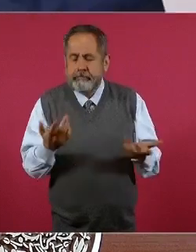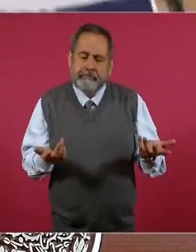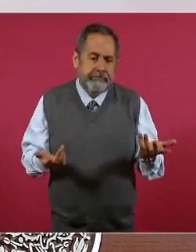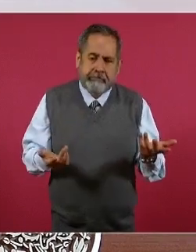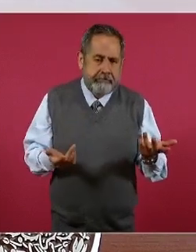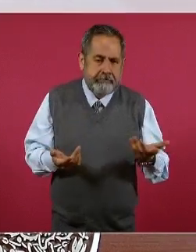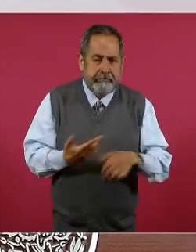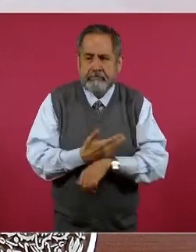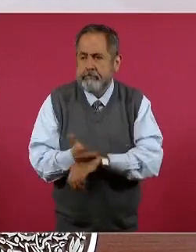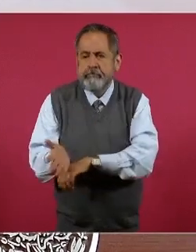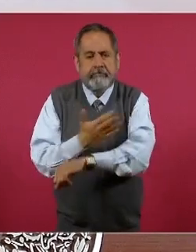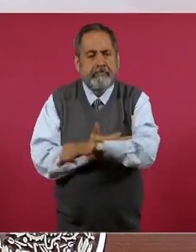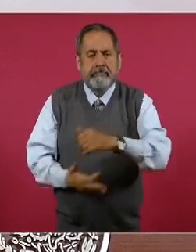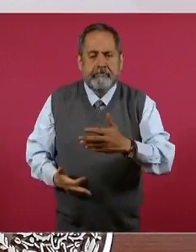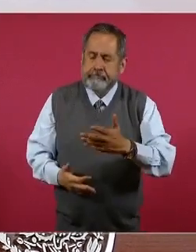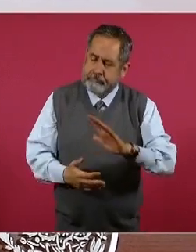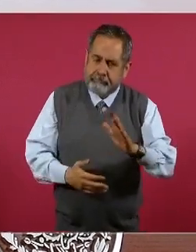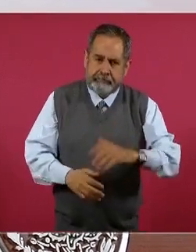función,